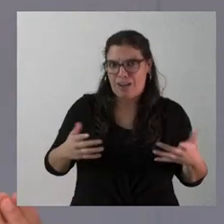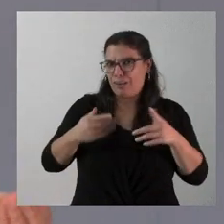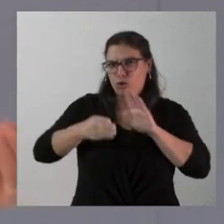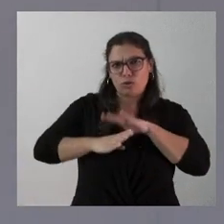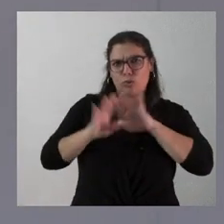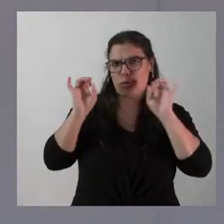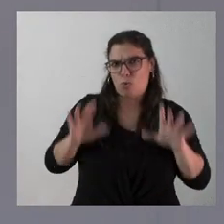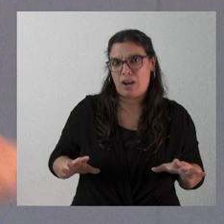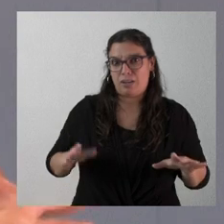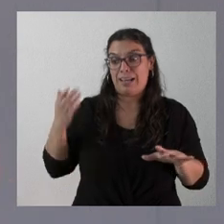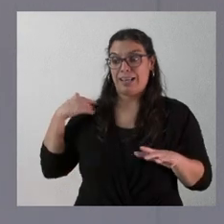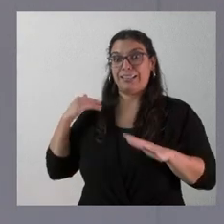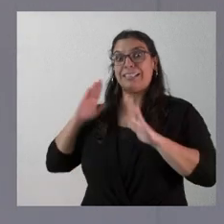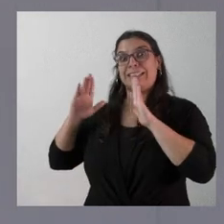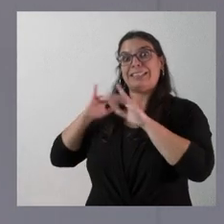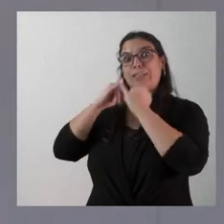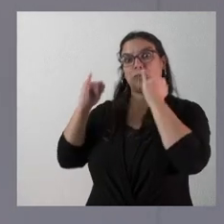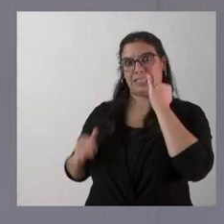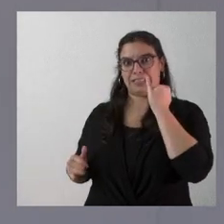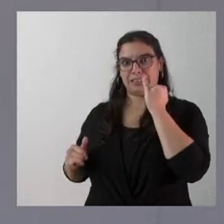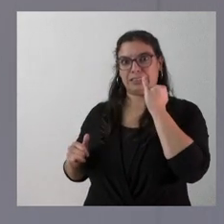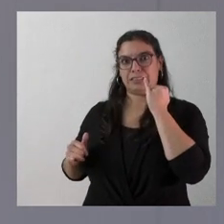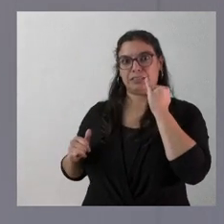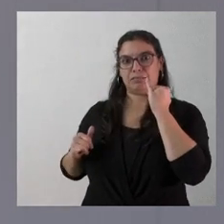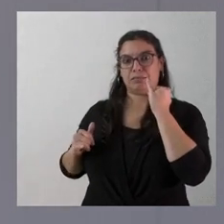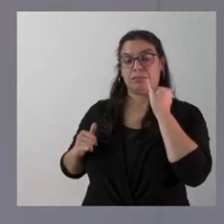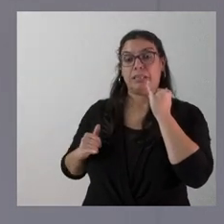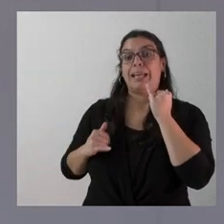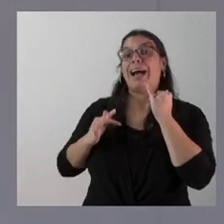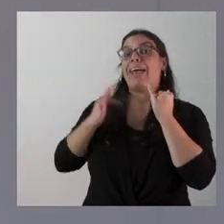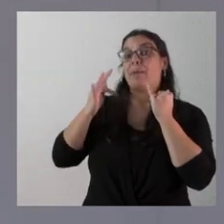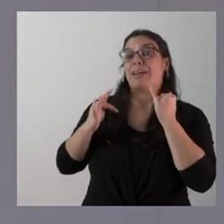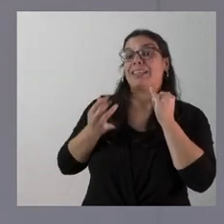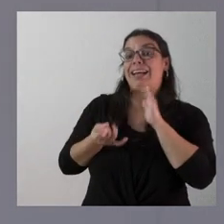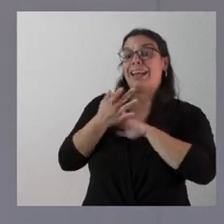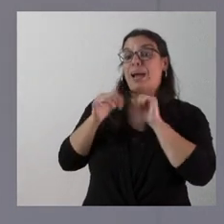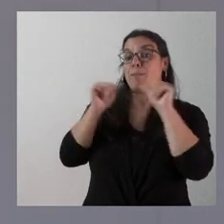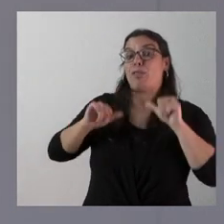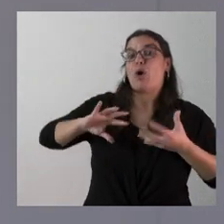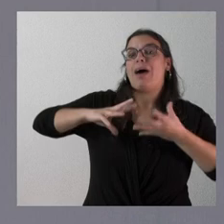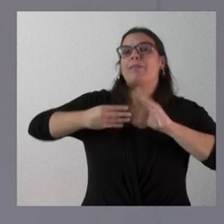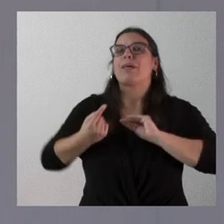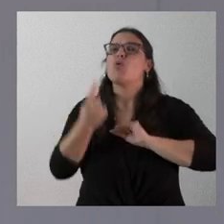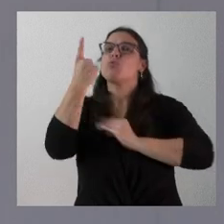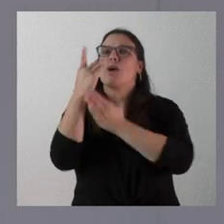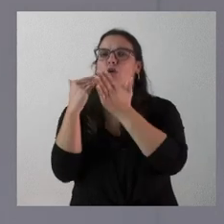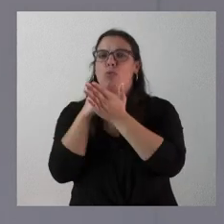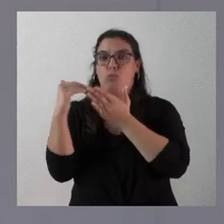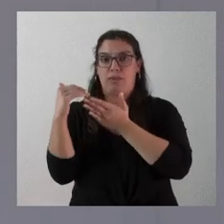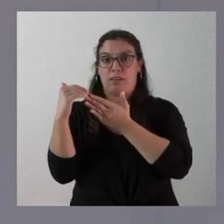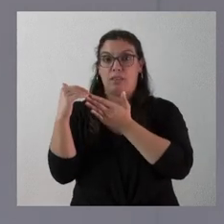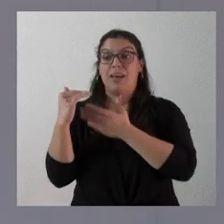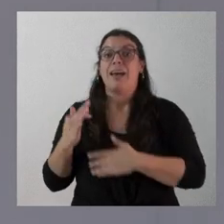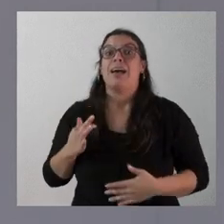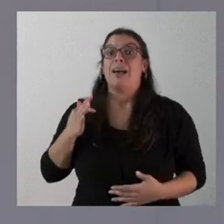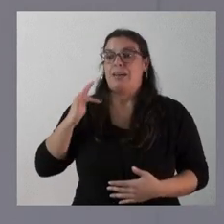crisis Y a medida recordarán ustedes de una comunidad Autónoma se ha demostrado con el tiempo que era contrario a los